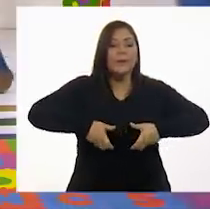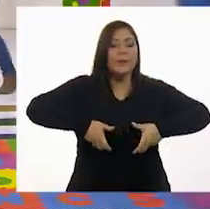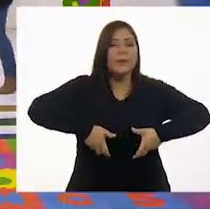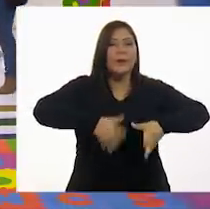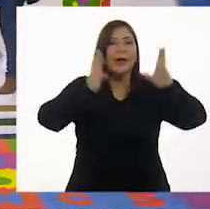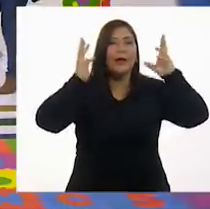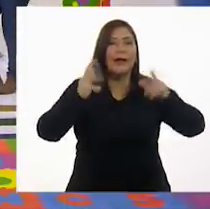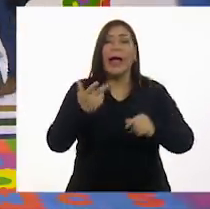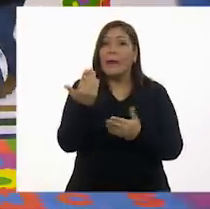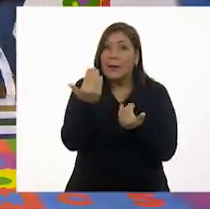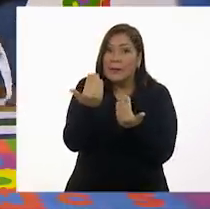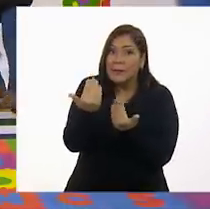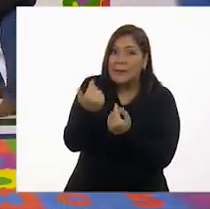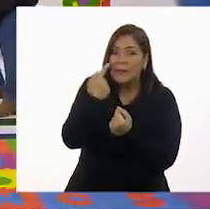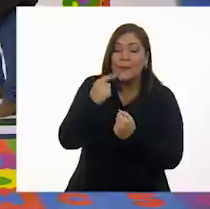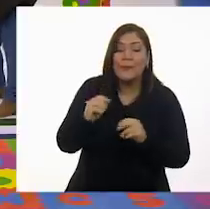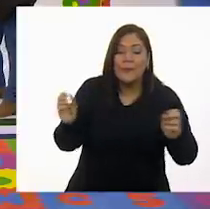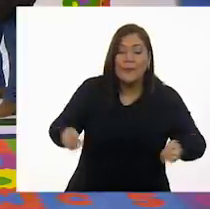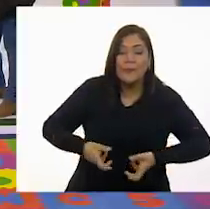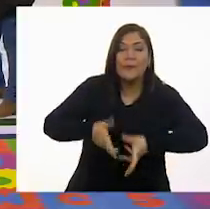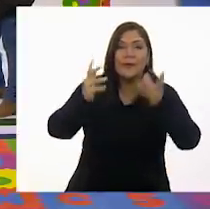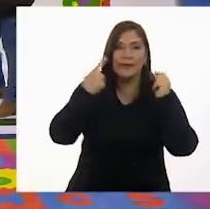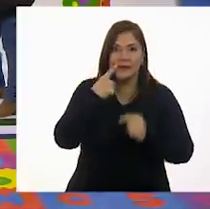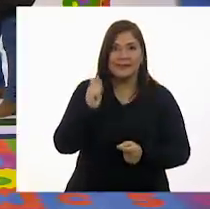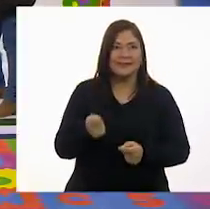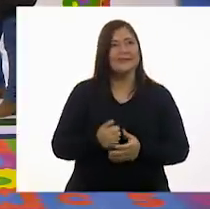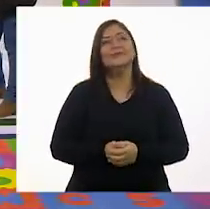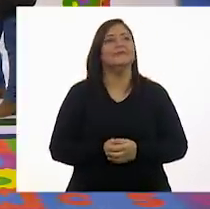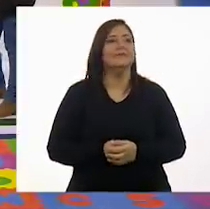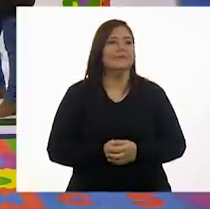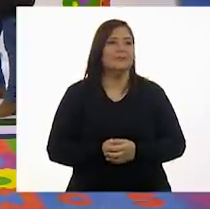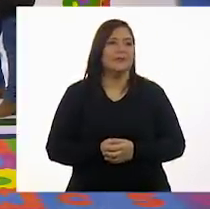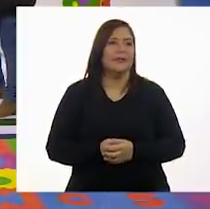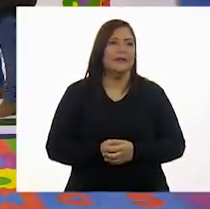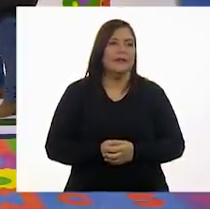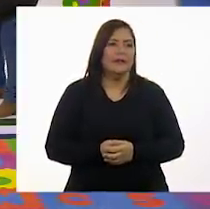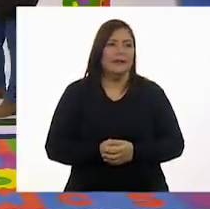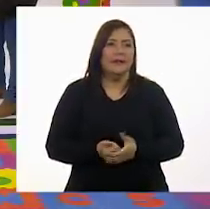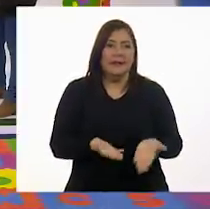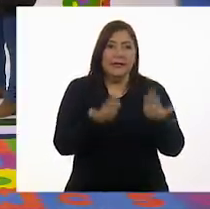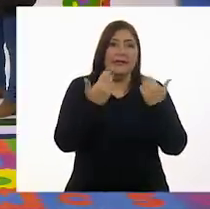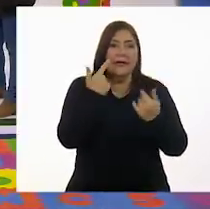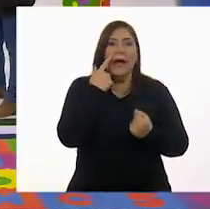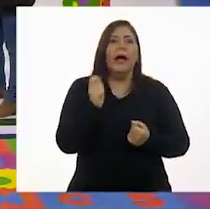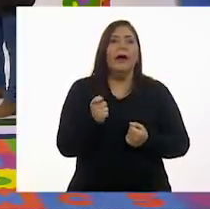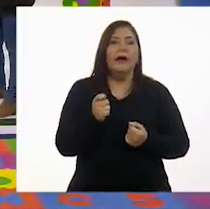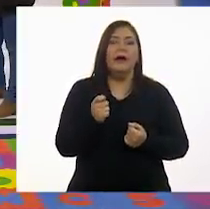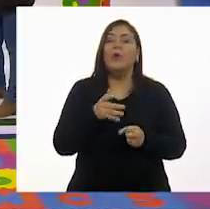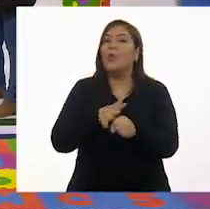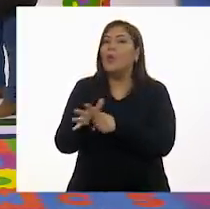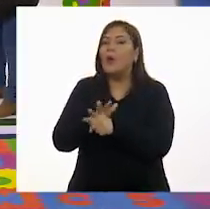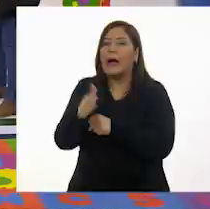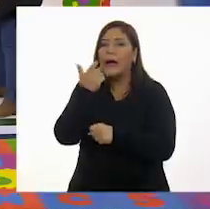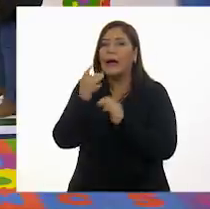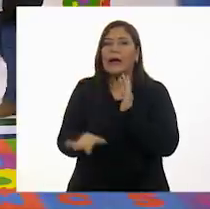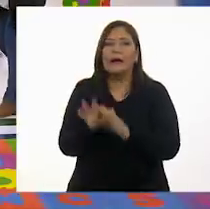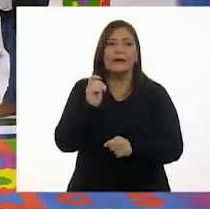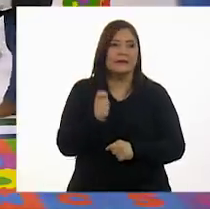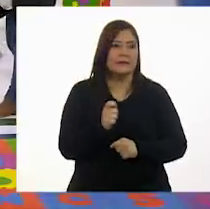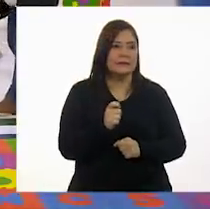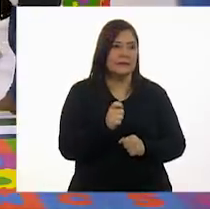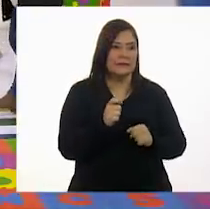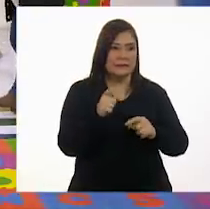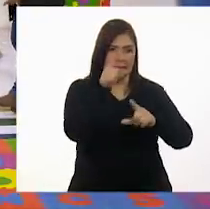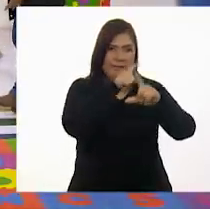Ayúdame. Ya están soplando, Samuel, ya están soplando. Más fuerte, más fuerte. Samuel, Luna, soplen. A ver, ¿qué quieren que salga? A ver. Vamos a ver. ¿Un